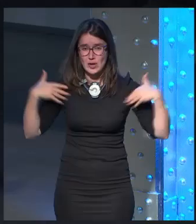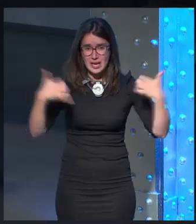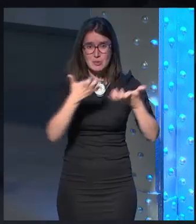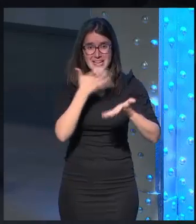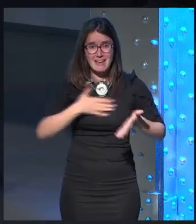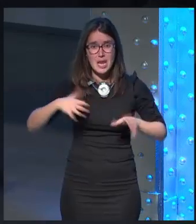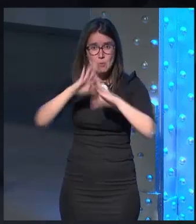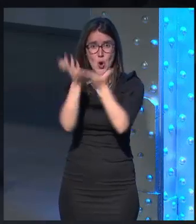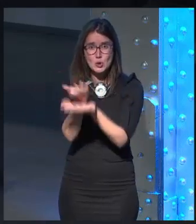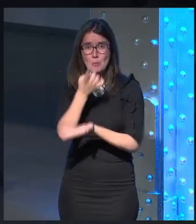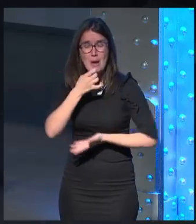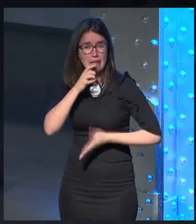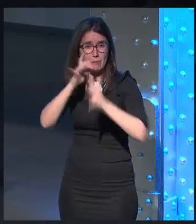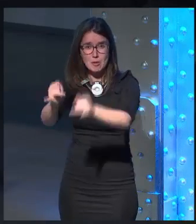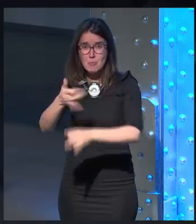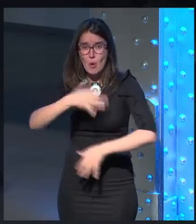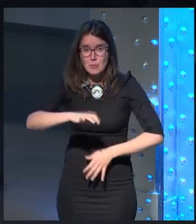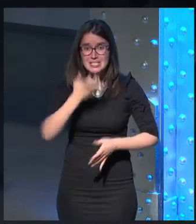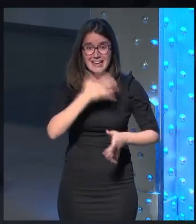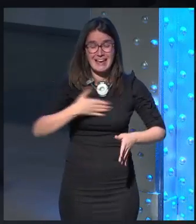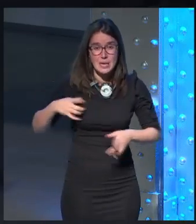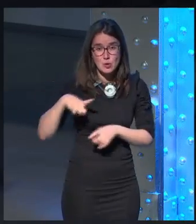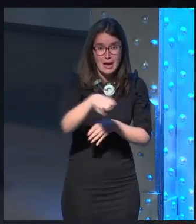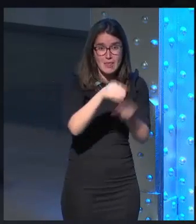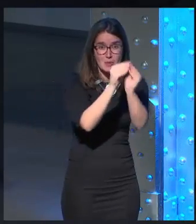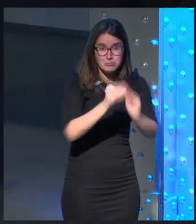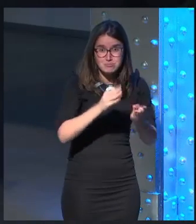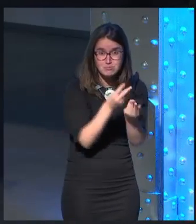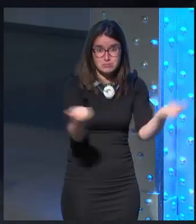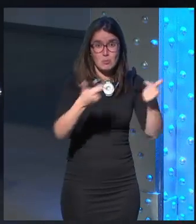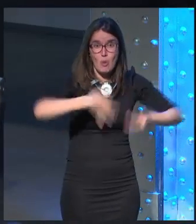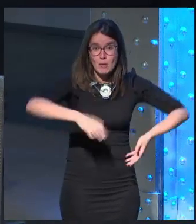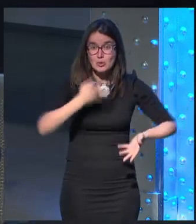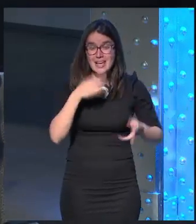iremos. Y si queremos curar el cáncer y ponemos los recursos, podemos hacerlo. Podemos solucionar